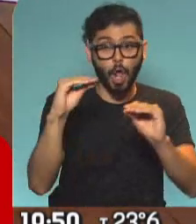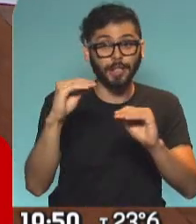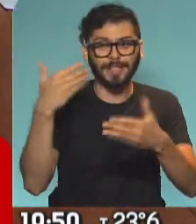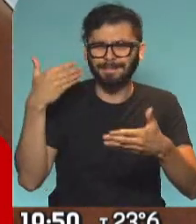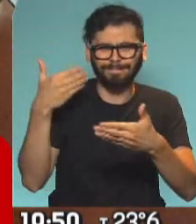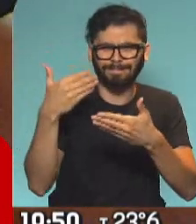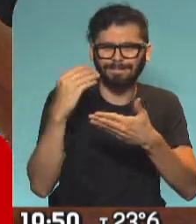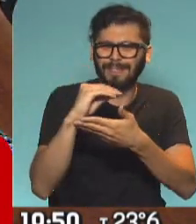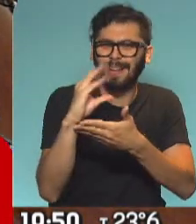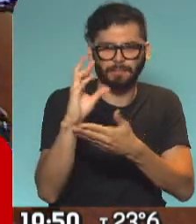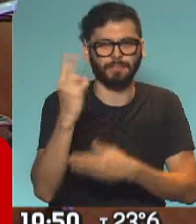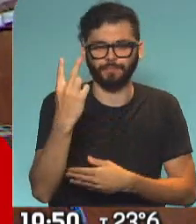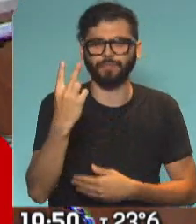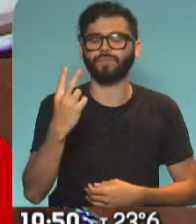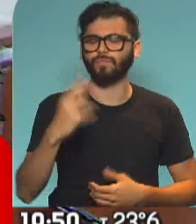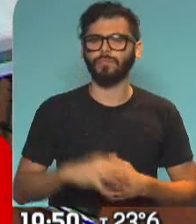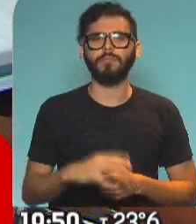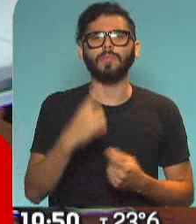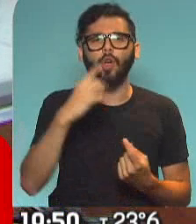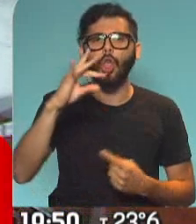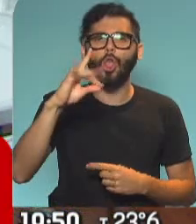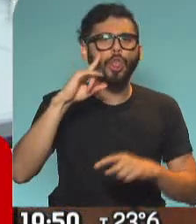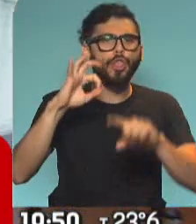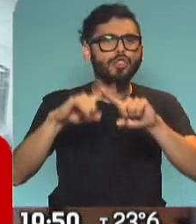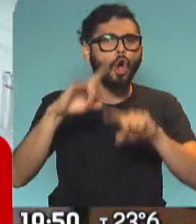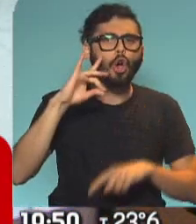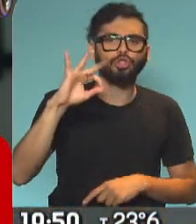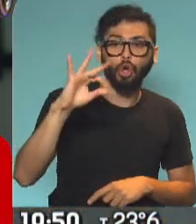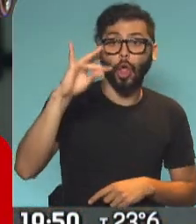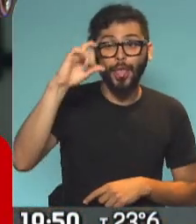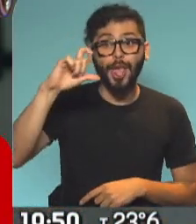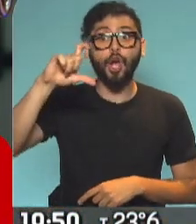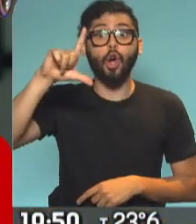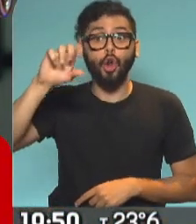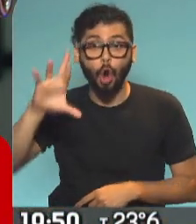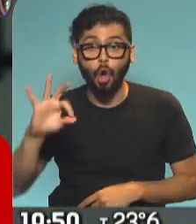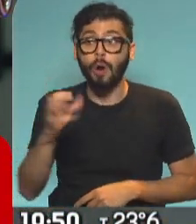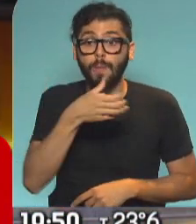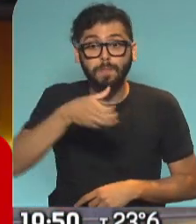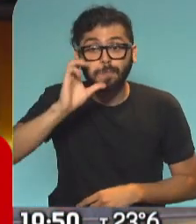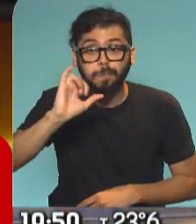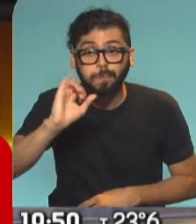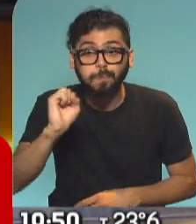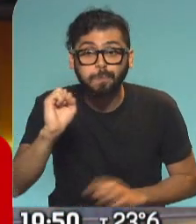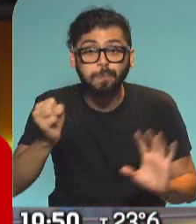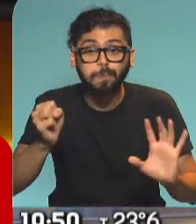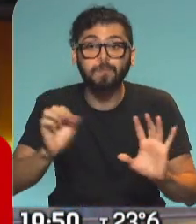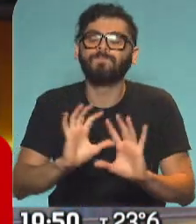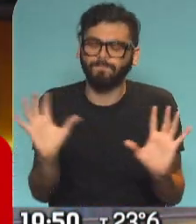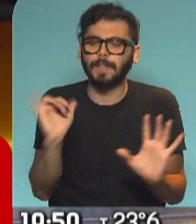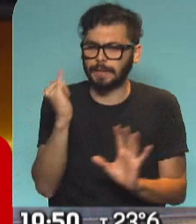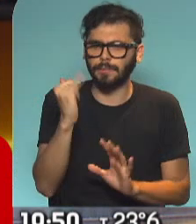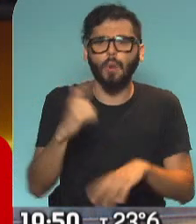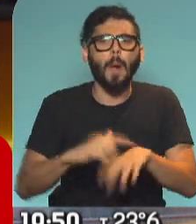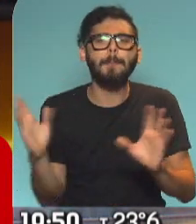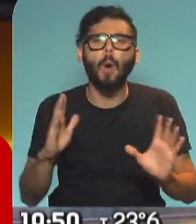hora de ayer. ¿Le habían llegado a suministrar el dióxido de cloro? Sí, efectivamente le habían suministrado el dióxido de cloro. ¿En qué momento? No está claro